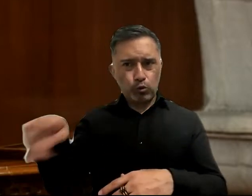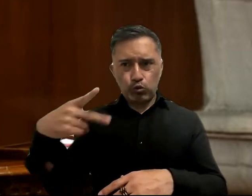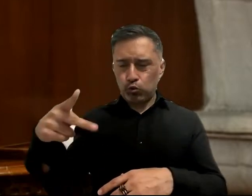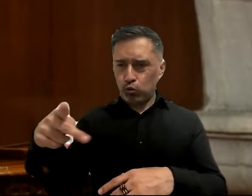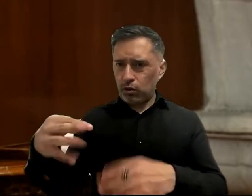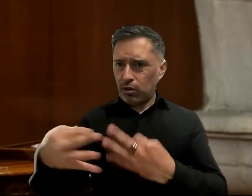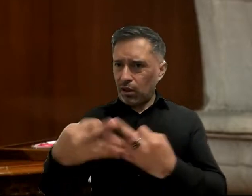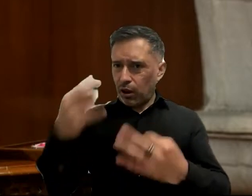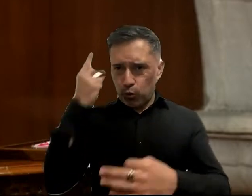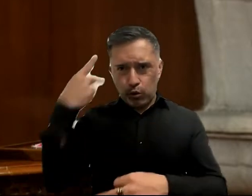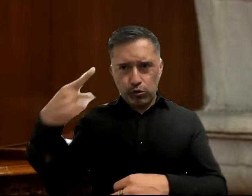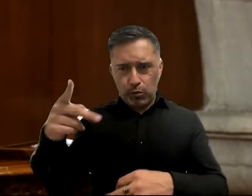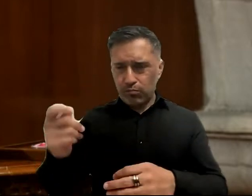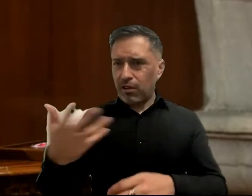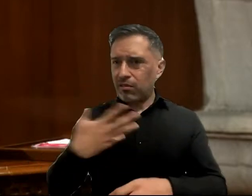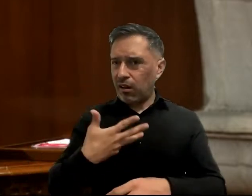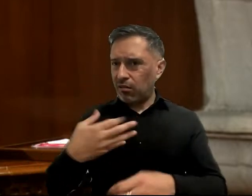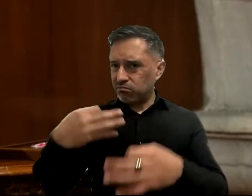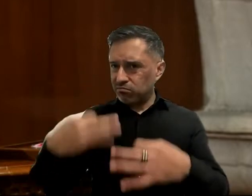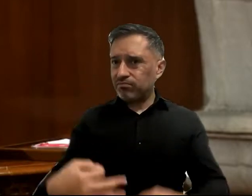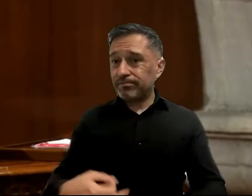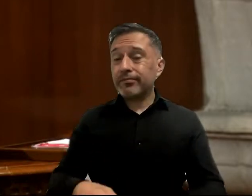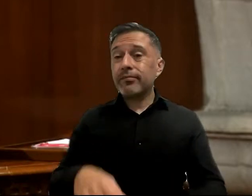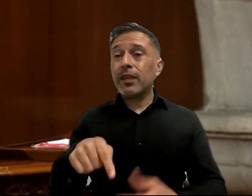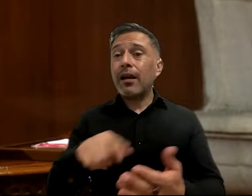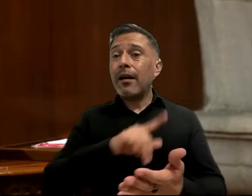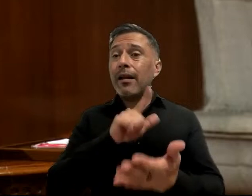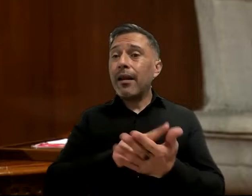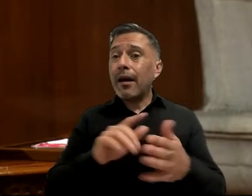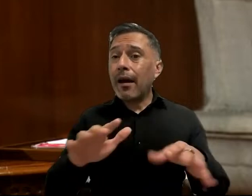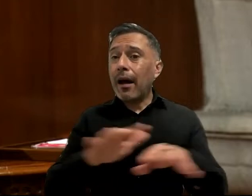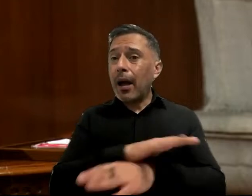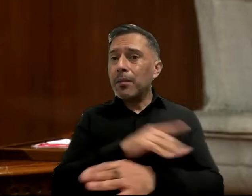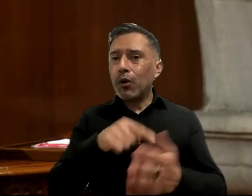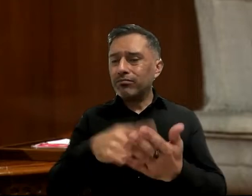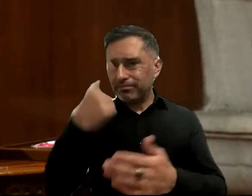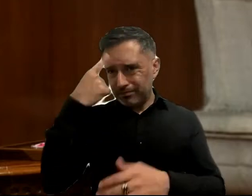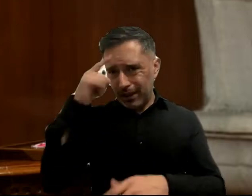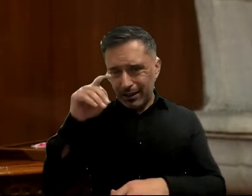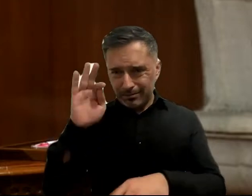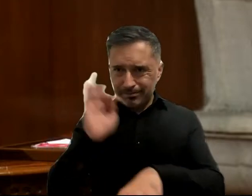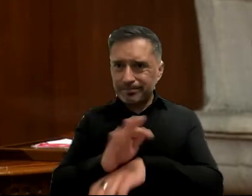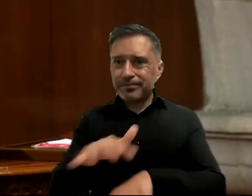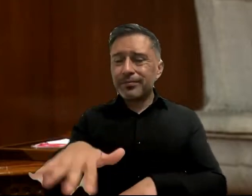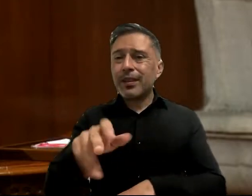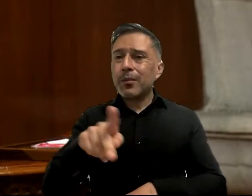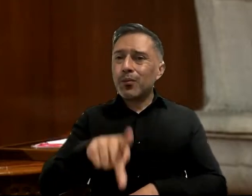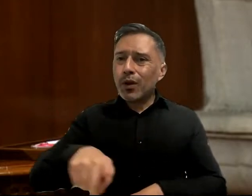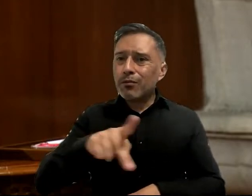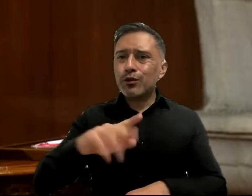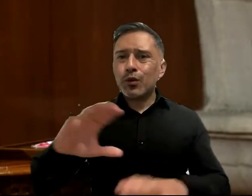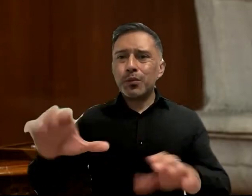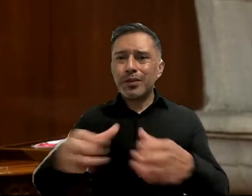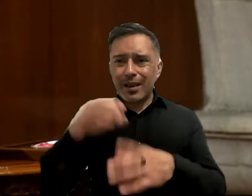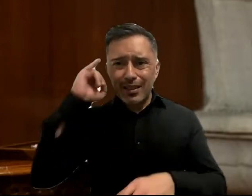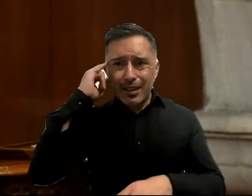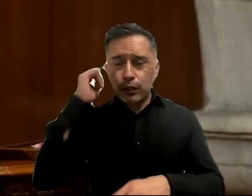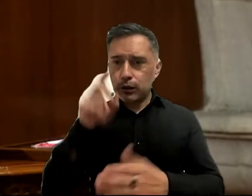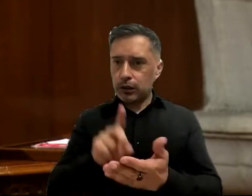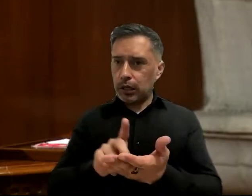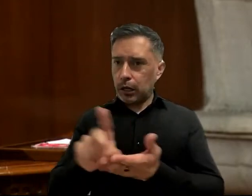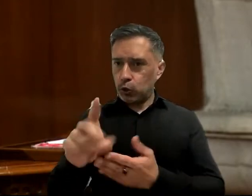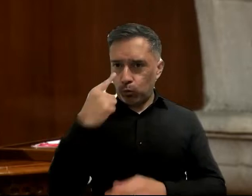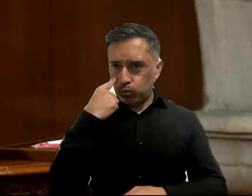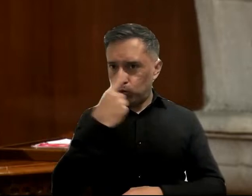muy relevante, esa reforma reconoce y garantiza el derecho de los pueblos y comunidades indígenas a la libre